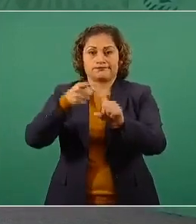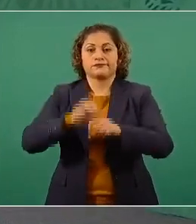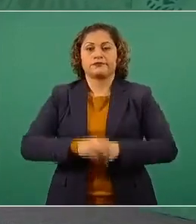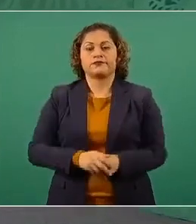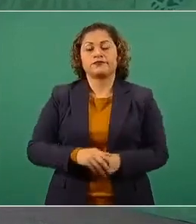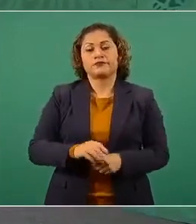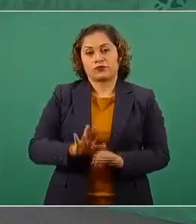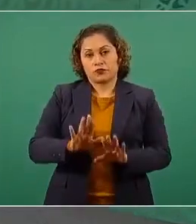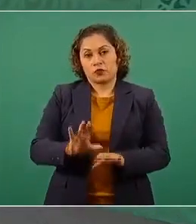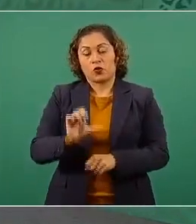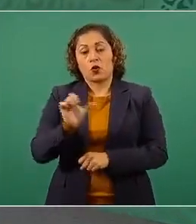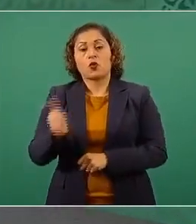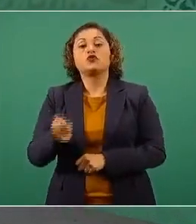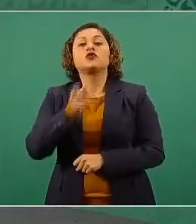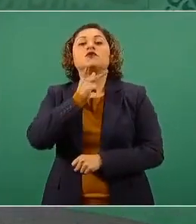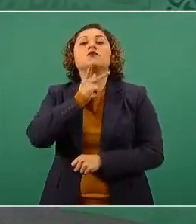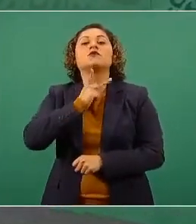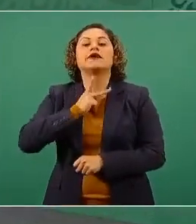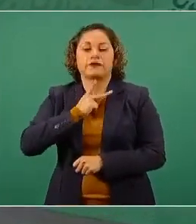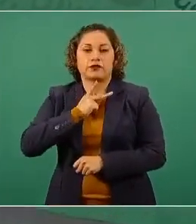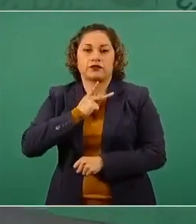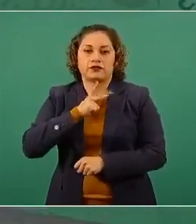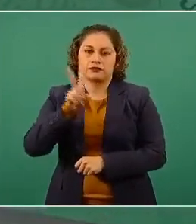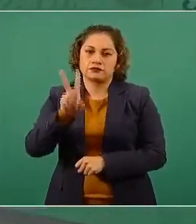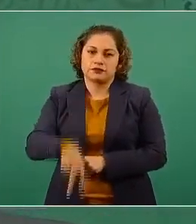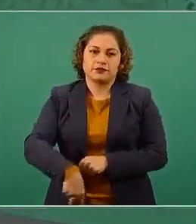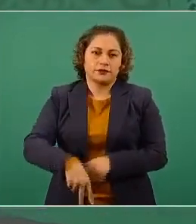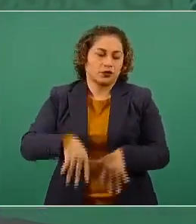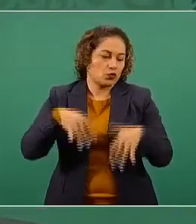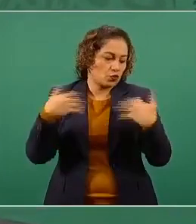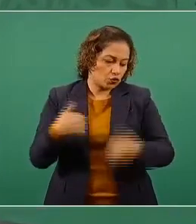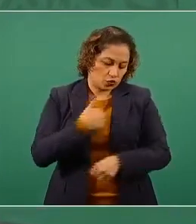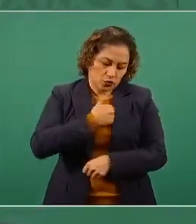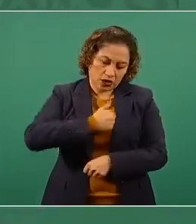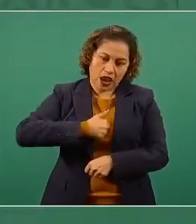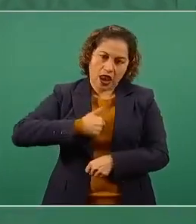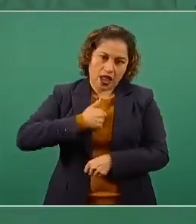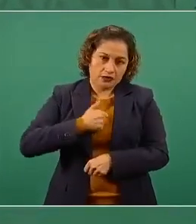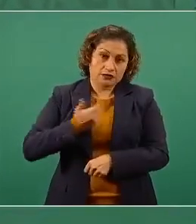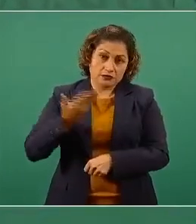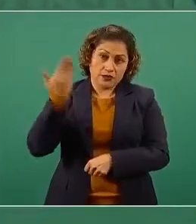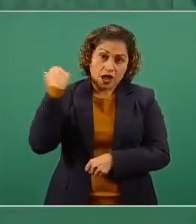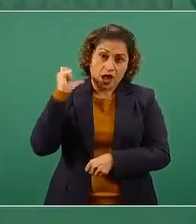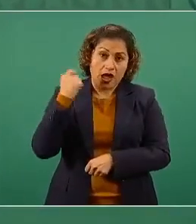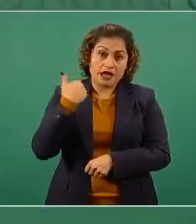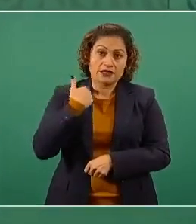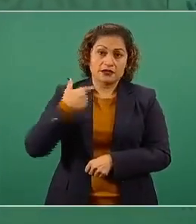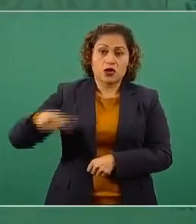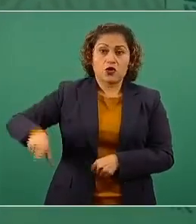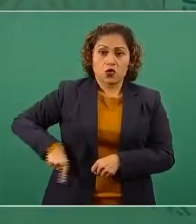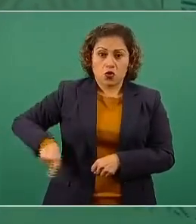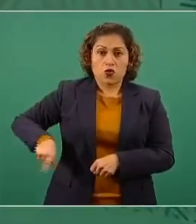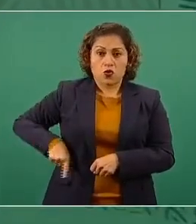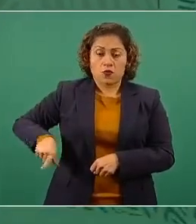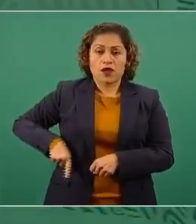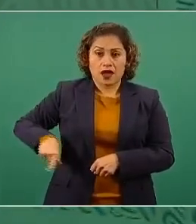también lamentable que acabaron en el periodo neoliberal, destruyeron por